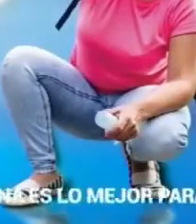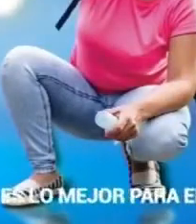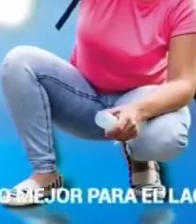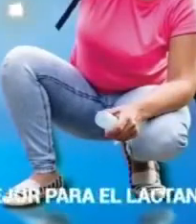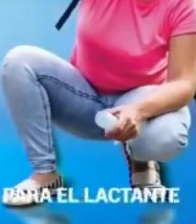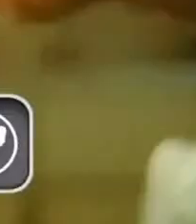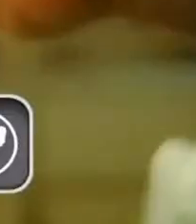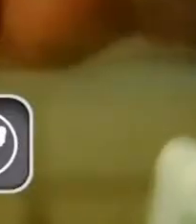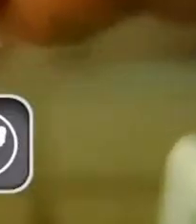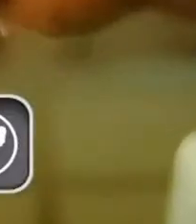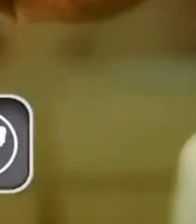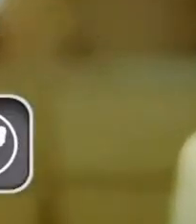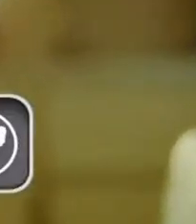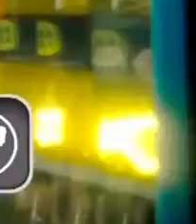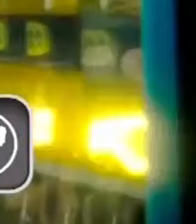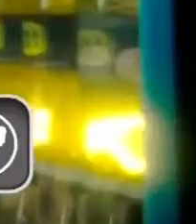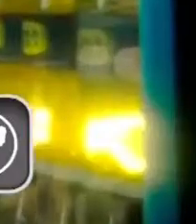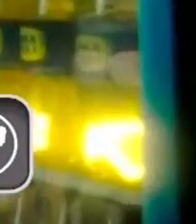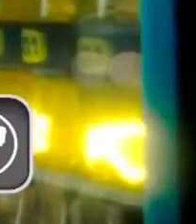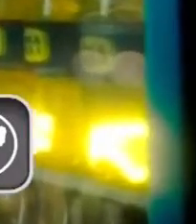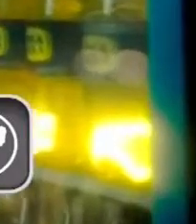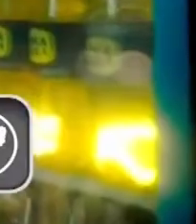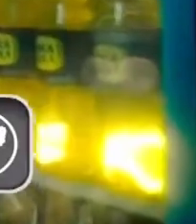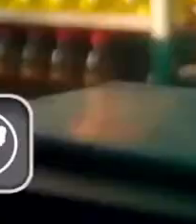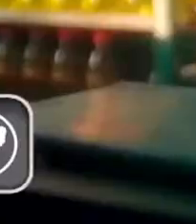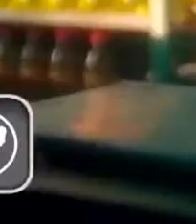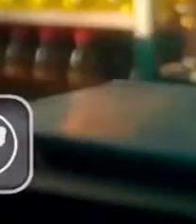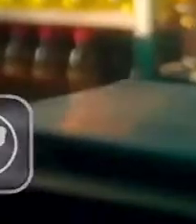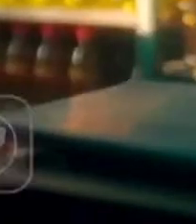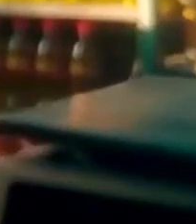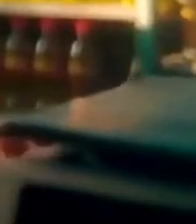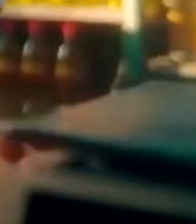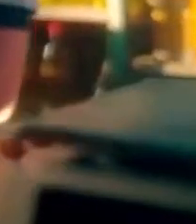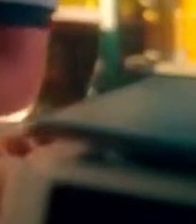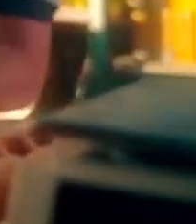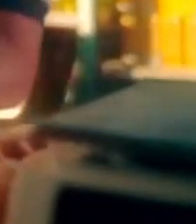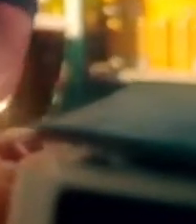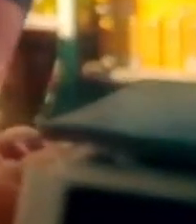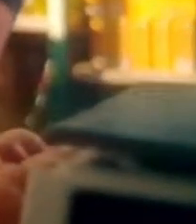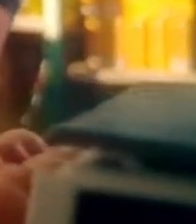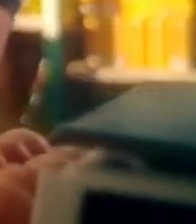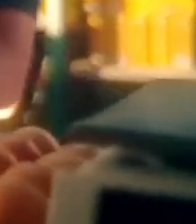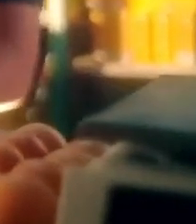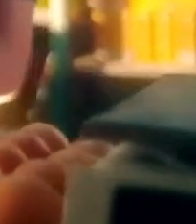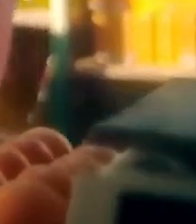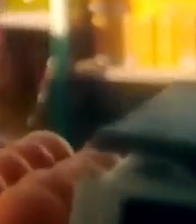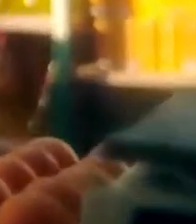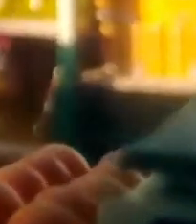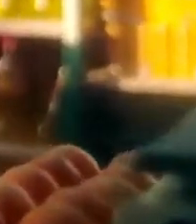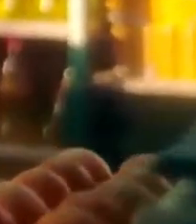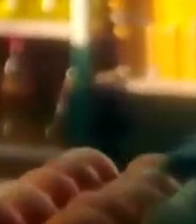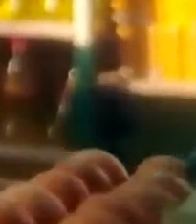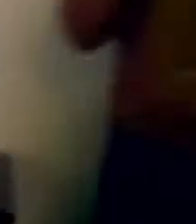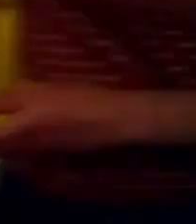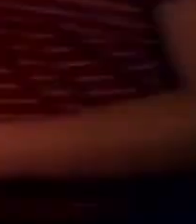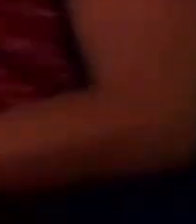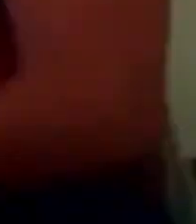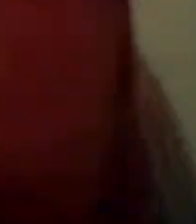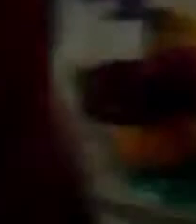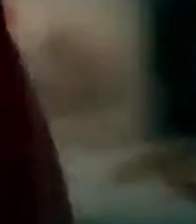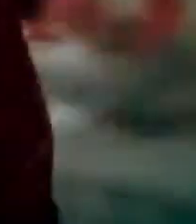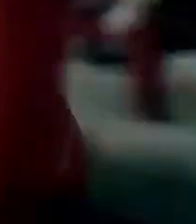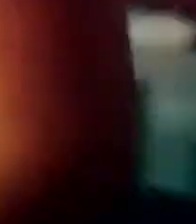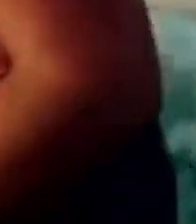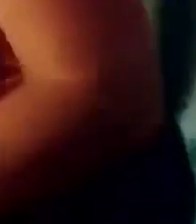en familia con Nestlé. Que Esther siempre lleve su botella de Inca-Cola retornable a la bodega, claro que da gusto.